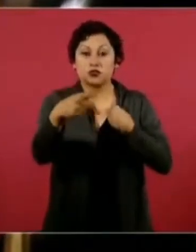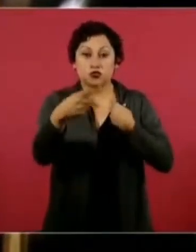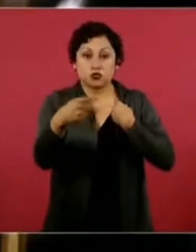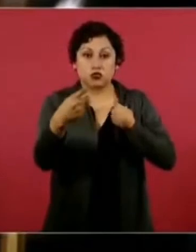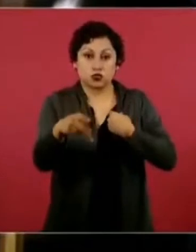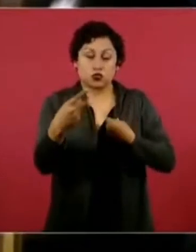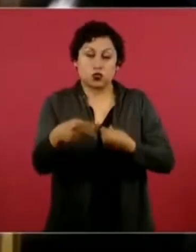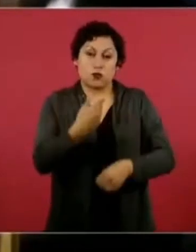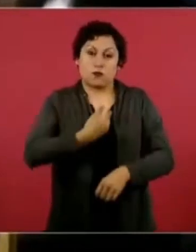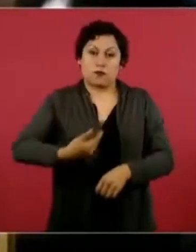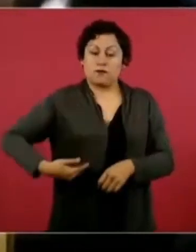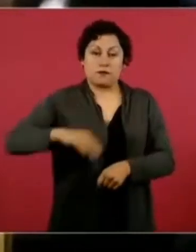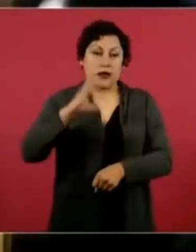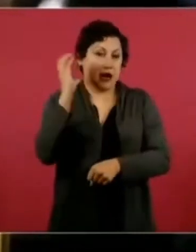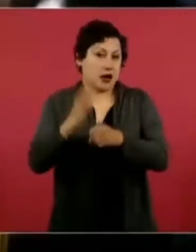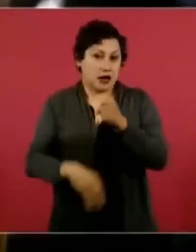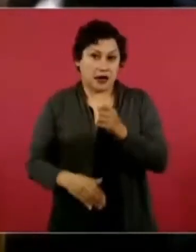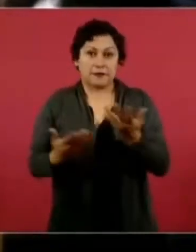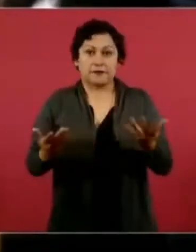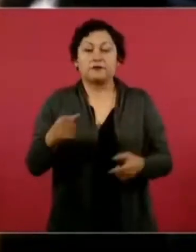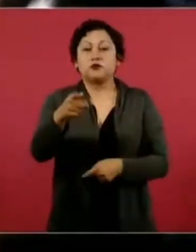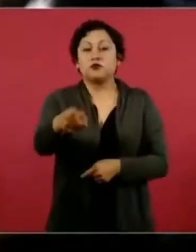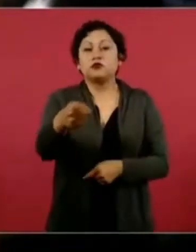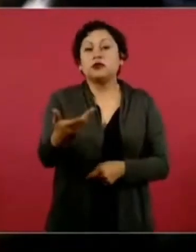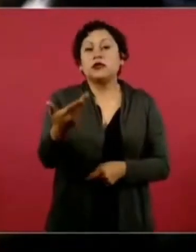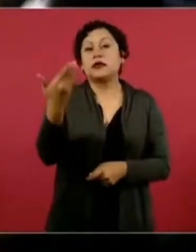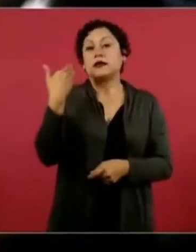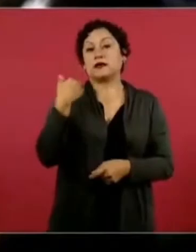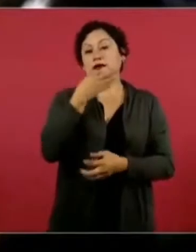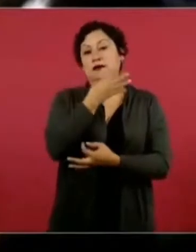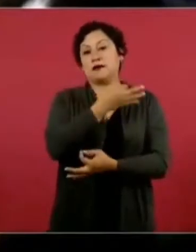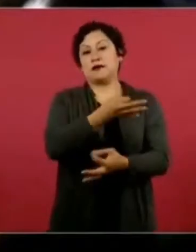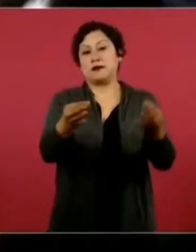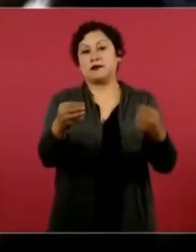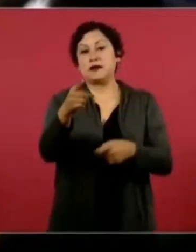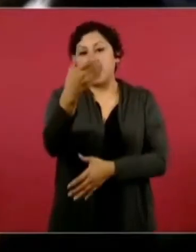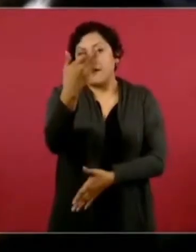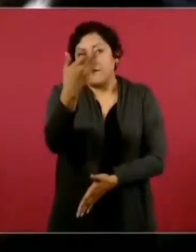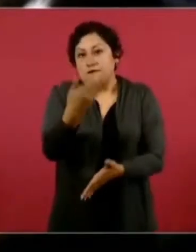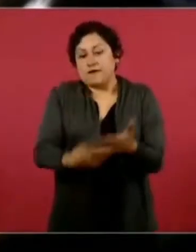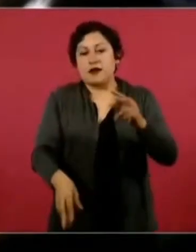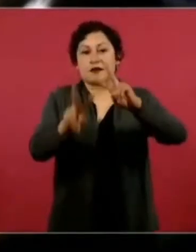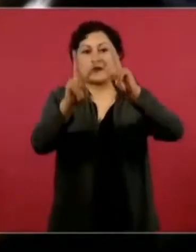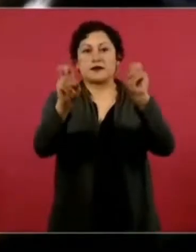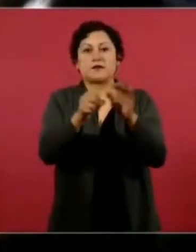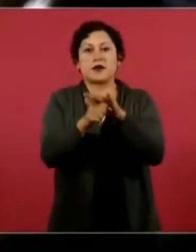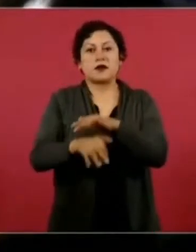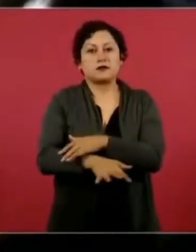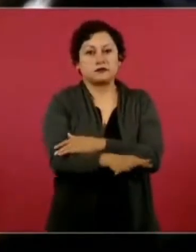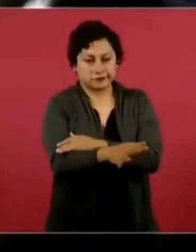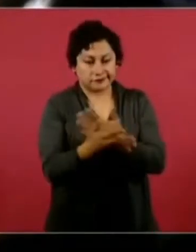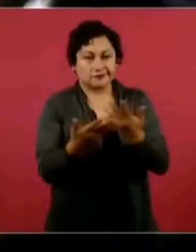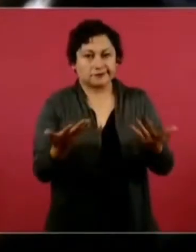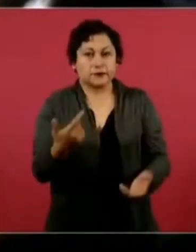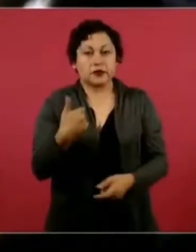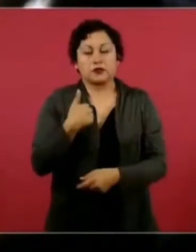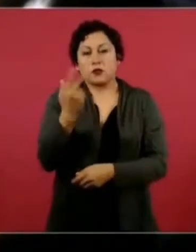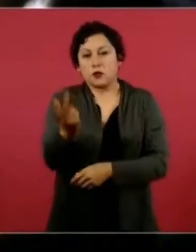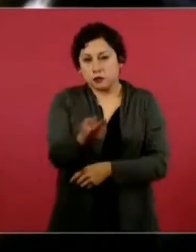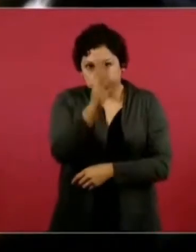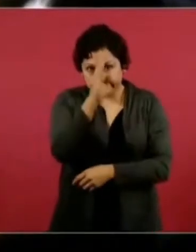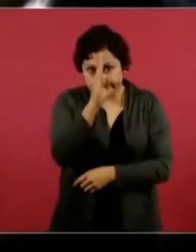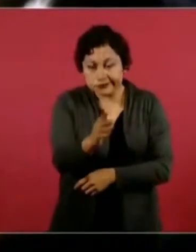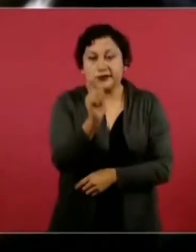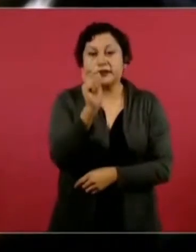Usted ha advertido que uno de los compromisos que tiene pendientes es el tema de Ayotzinapa. En este sentido, preguntarle, en